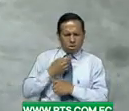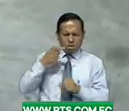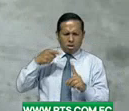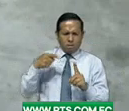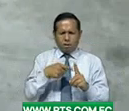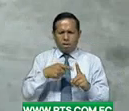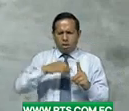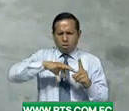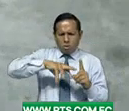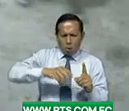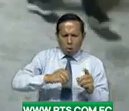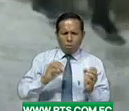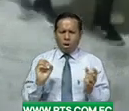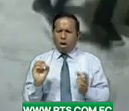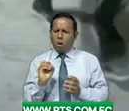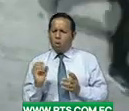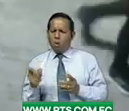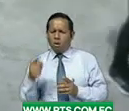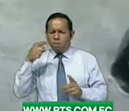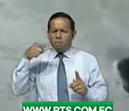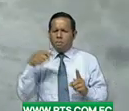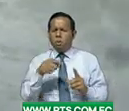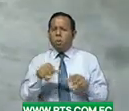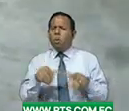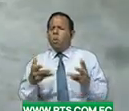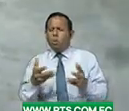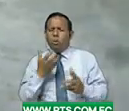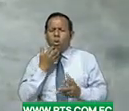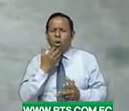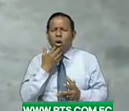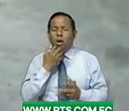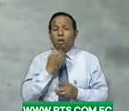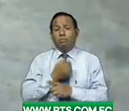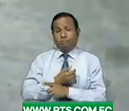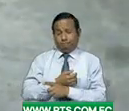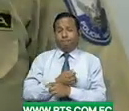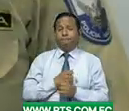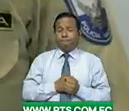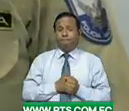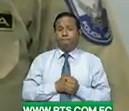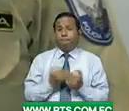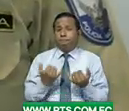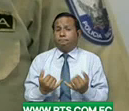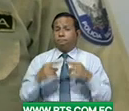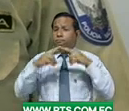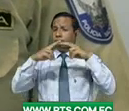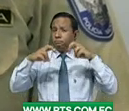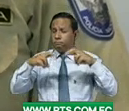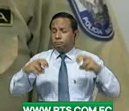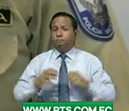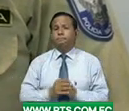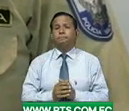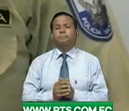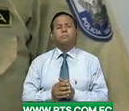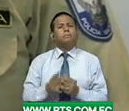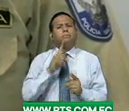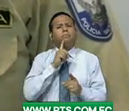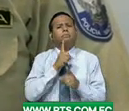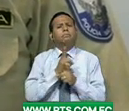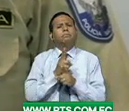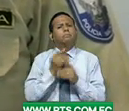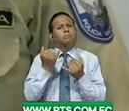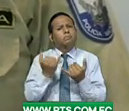de manera violenta o hay otras razones detrás de la acción delictiva. Con la observa del caso, que tenemos tres